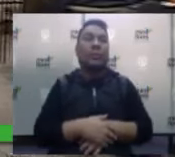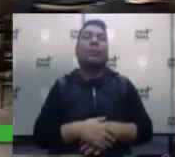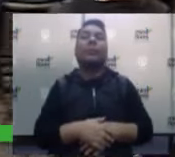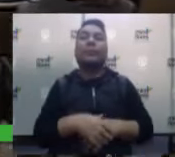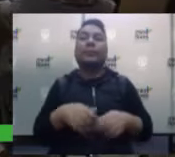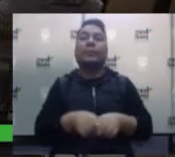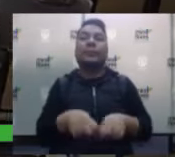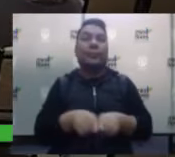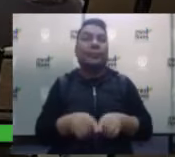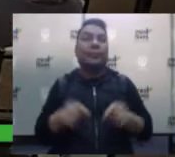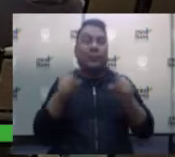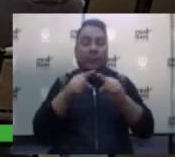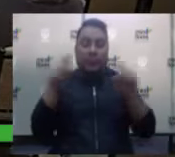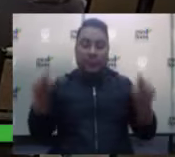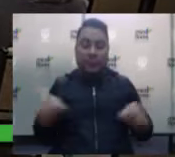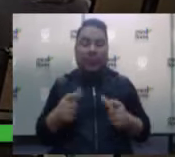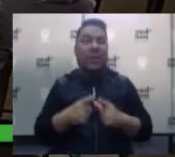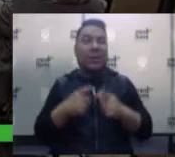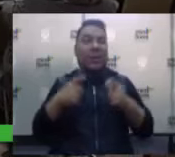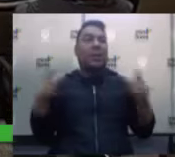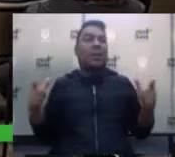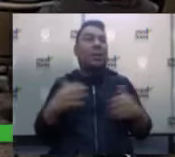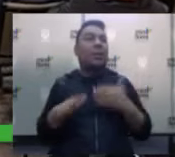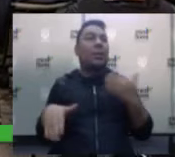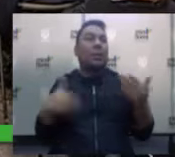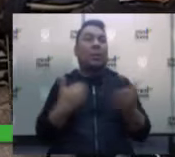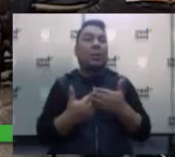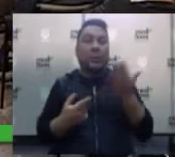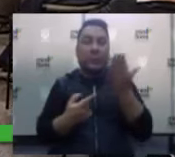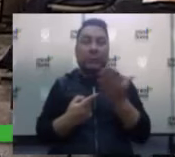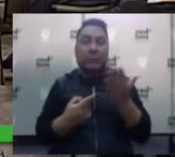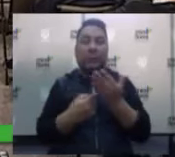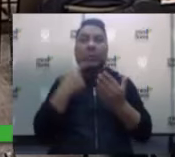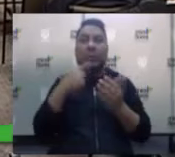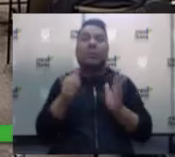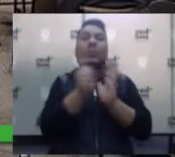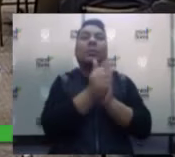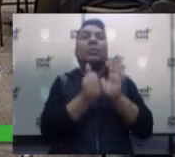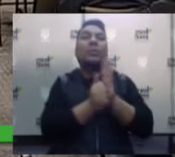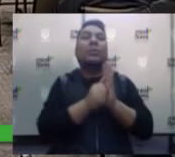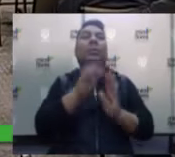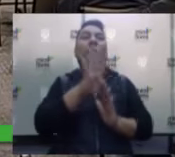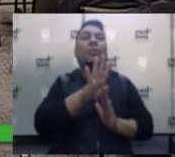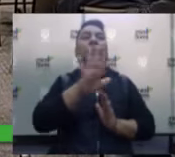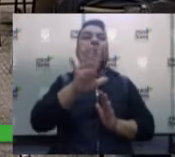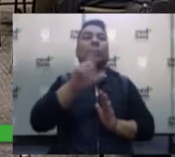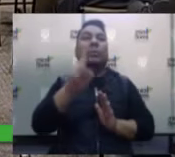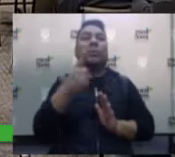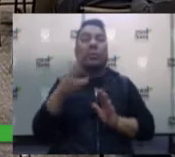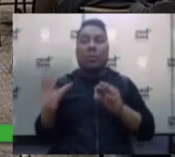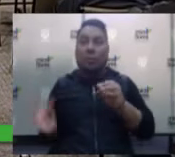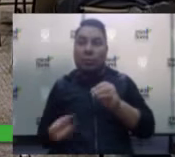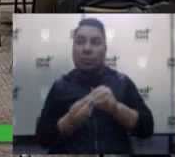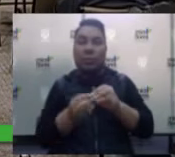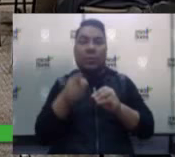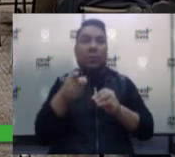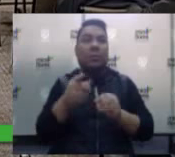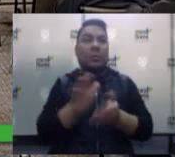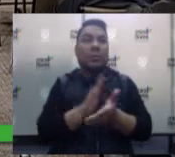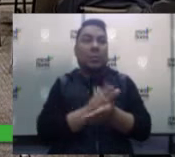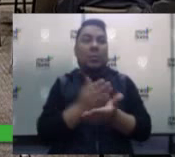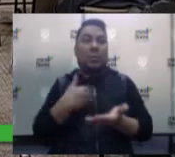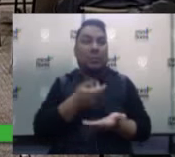tamaños están? Sí, los tamaños, descritos. Todas las especificaciones técnicas están en el artículo 9 de la ordenanza 451 que hemos adjuntado en el folder